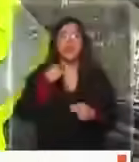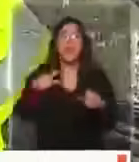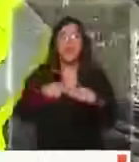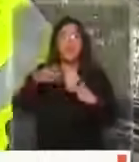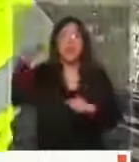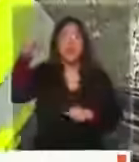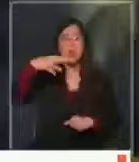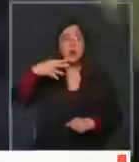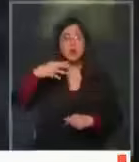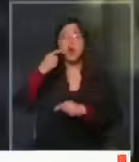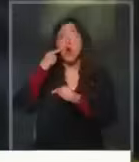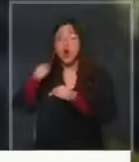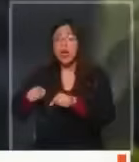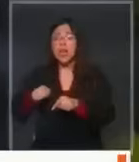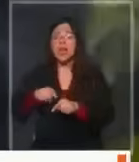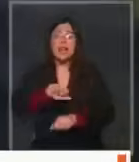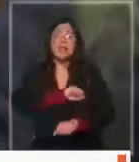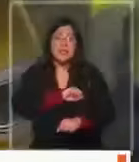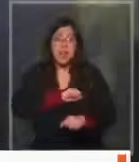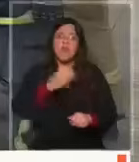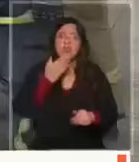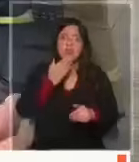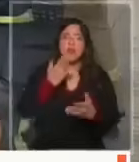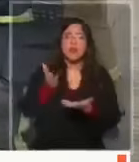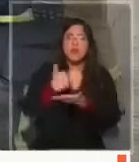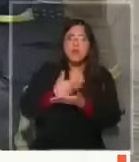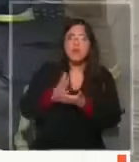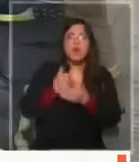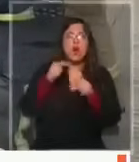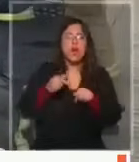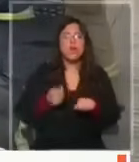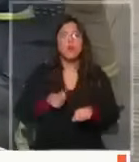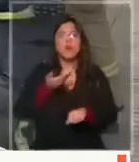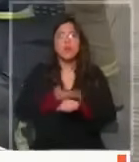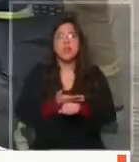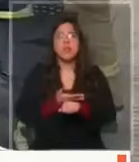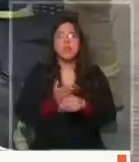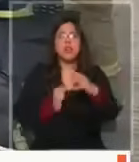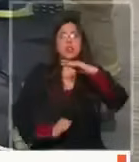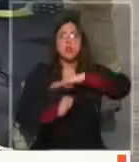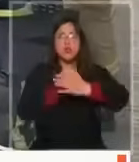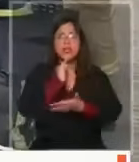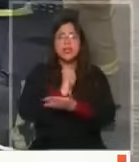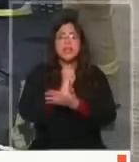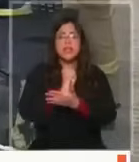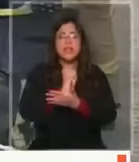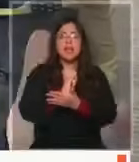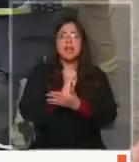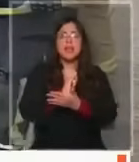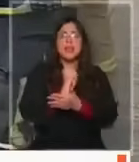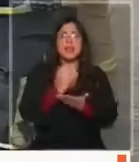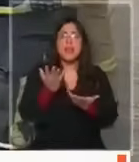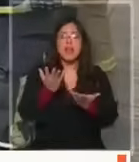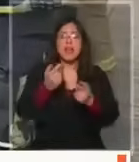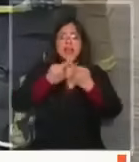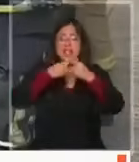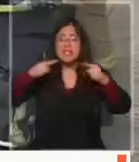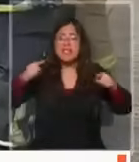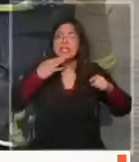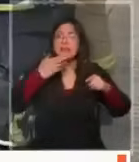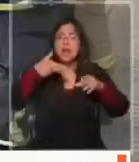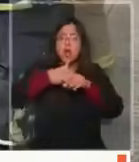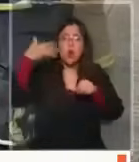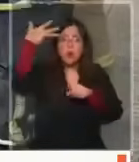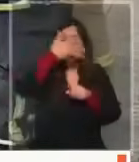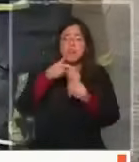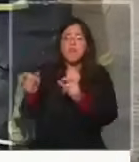El resto de la capital también se prepara. Hemos hecho un llamado a la Superintendencia de Electricidad y de Combustible para fiscalizar a las empresas